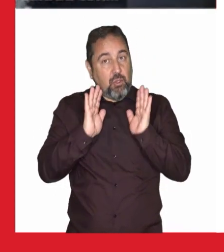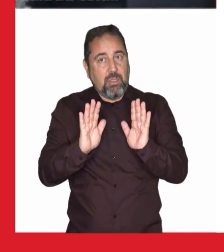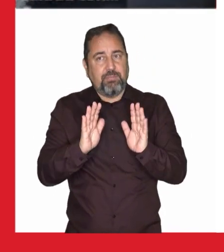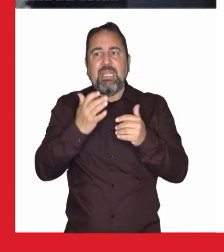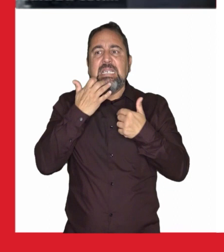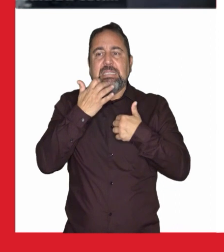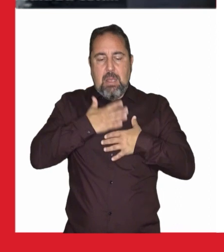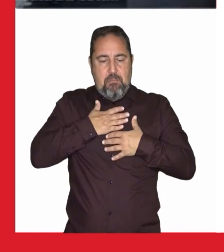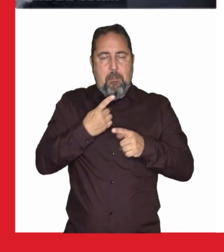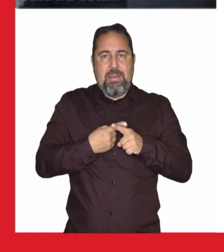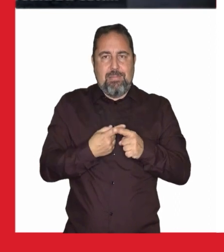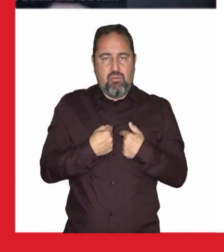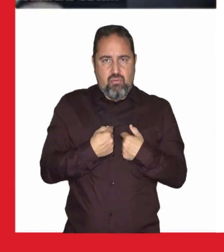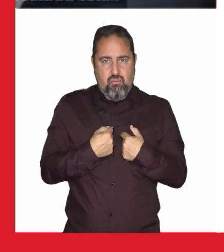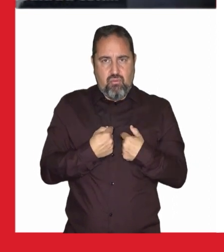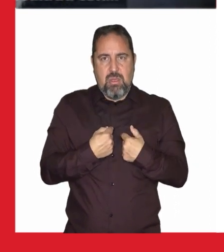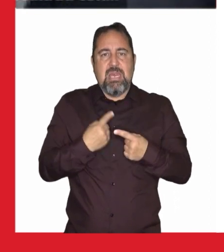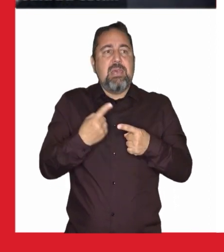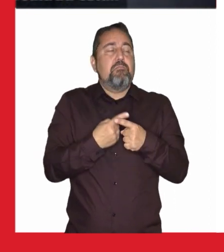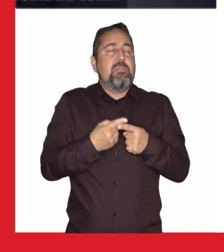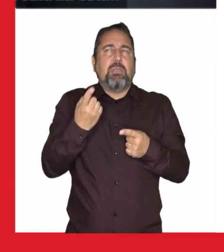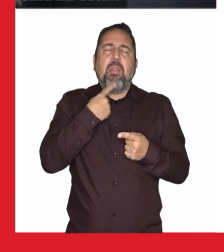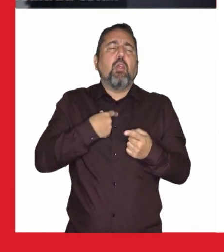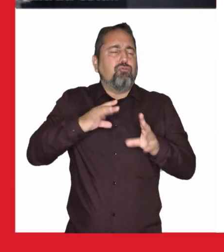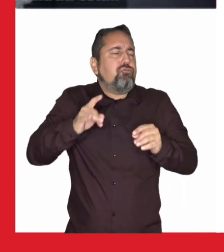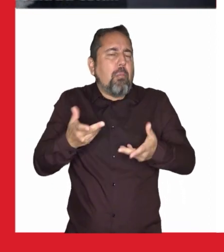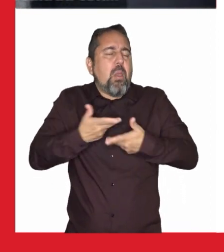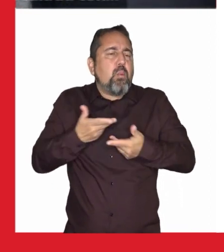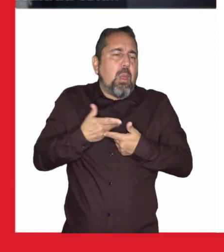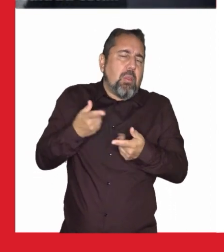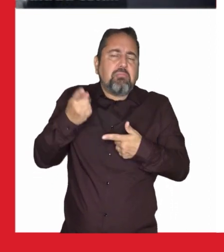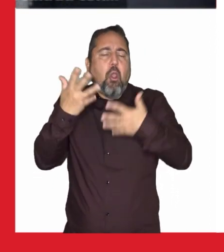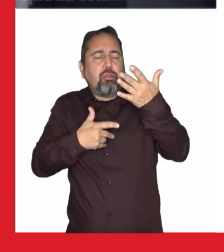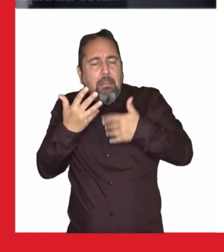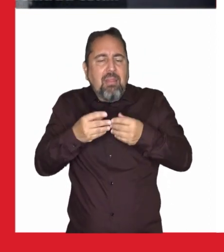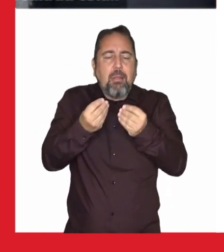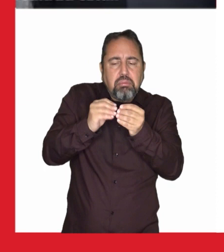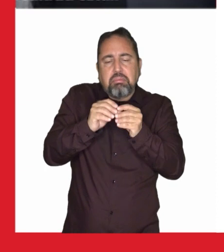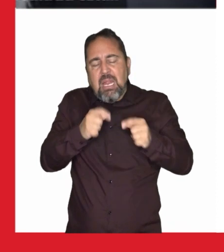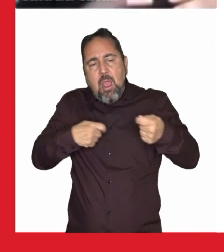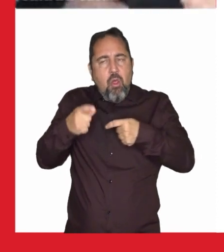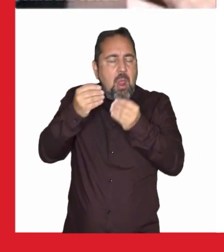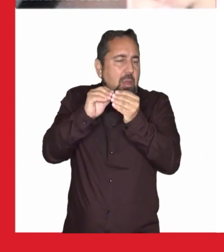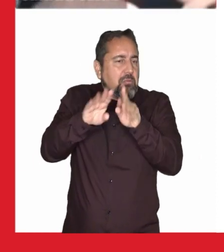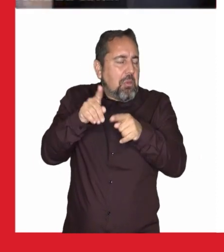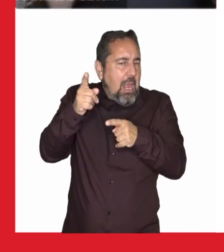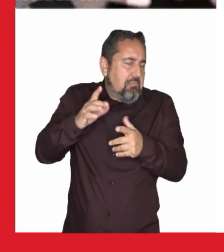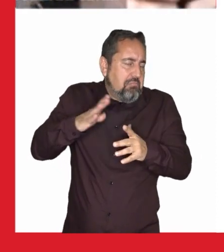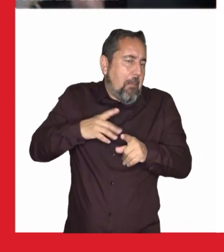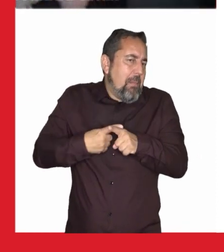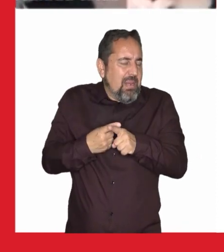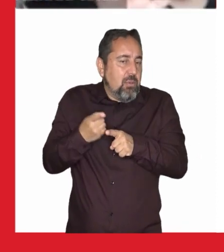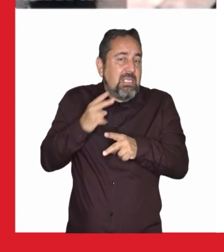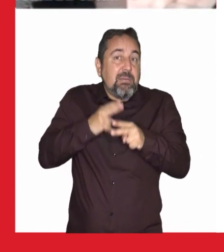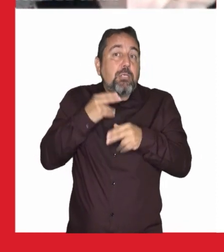empresa. ¿Sí? Entonces, si tengo mi primo que desde el principio me dijo que me echaba una manilla y él me lleva la